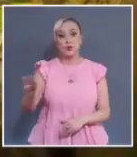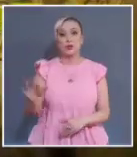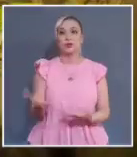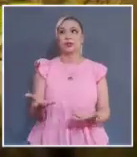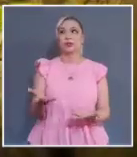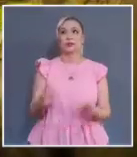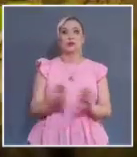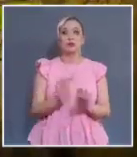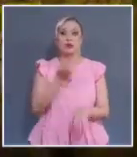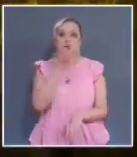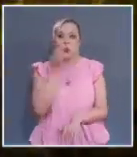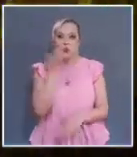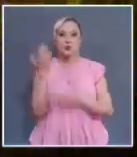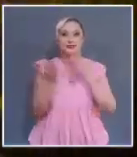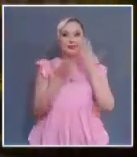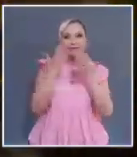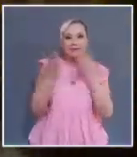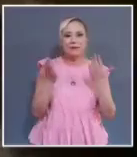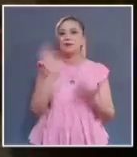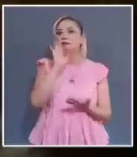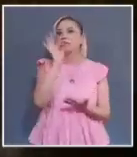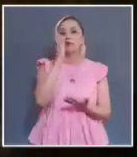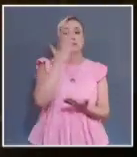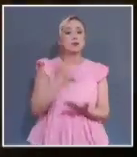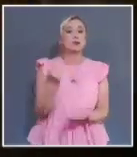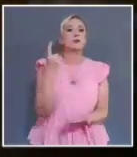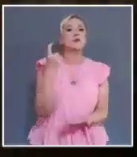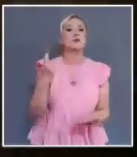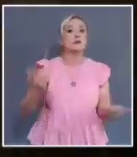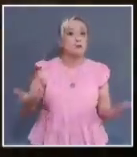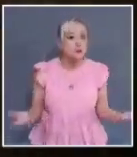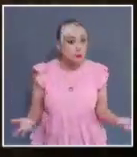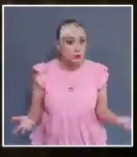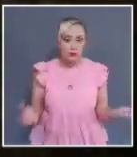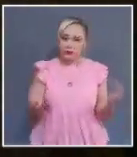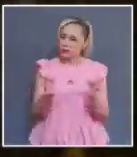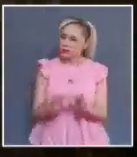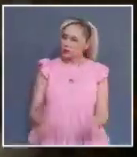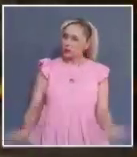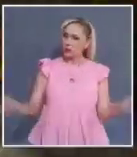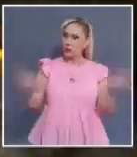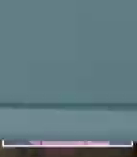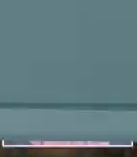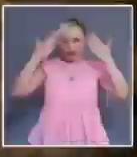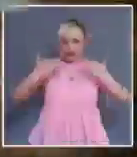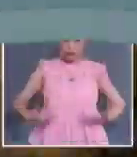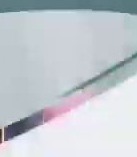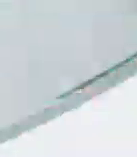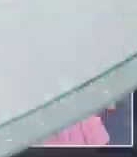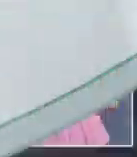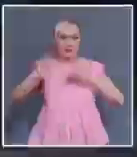agua es indispensable para diversos fines, incluido el uso personal y doméstico.